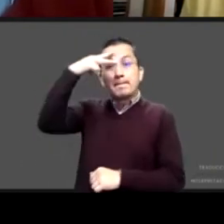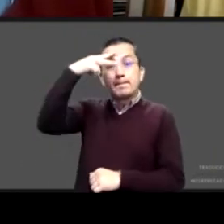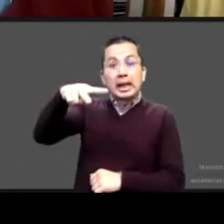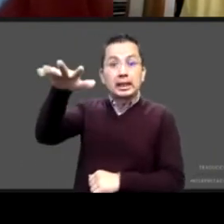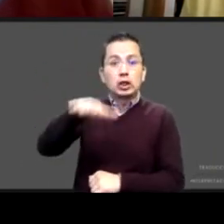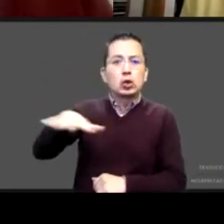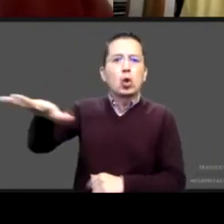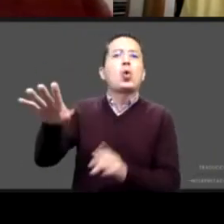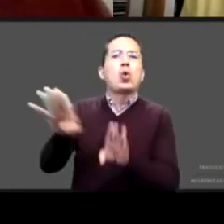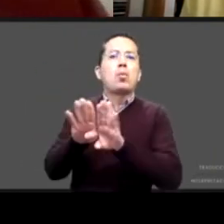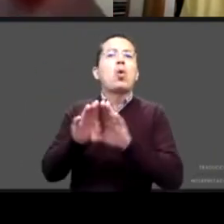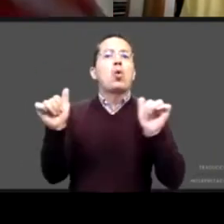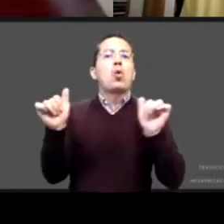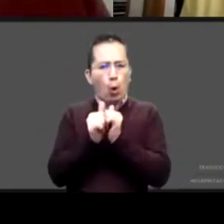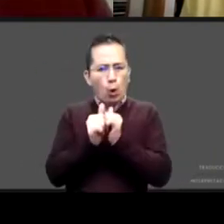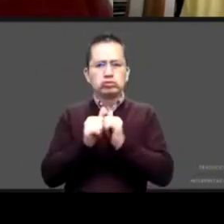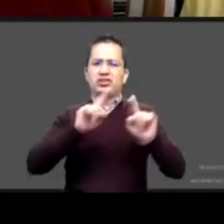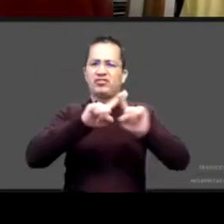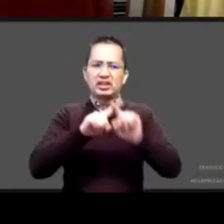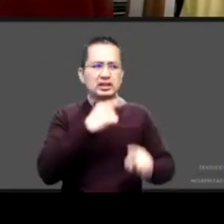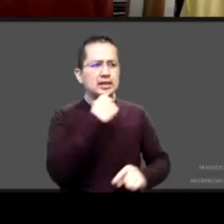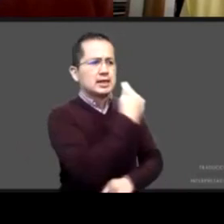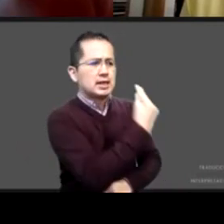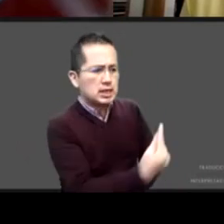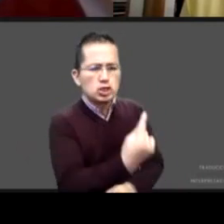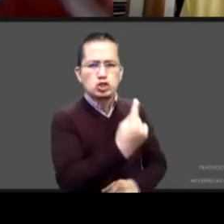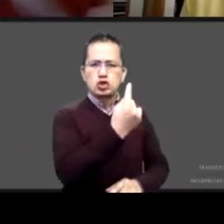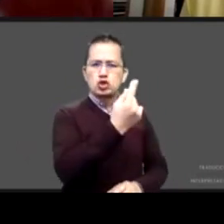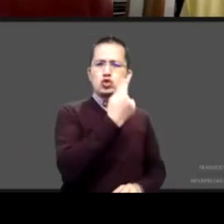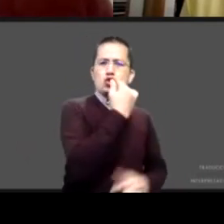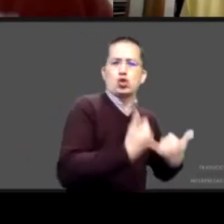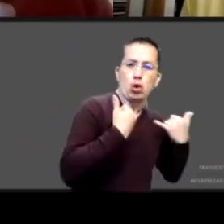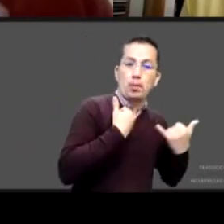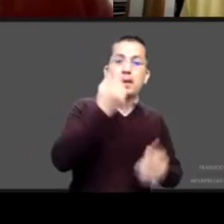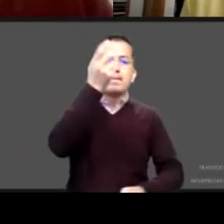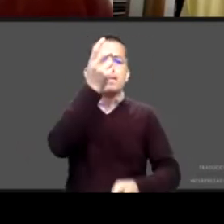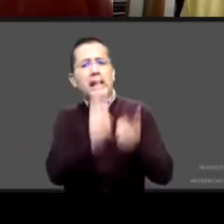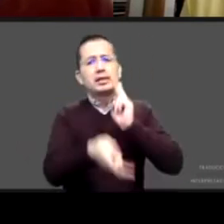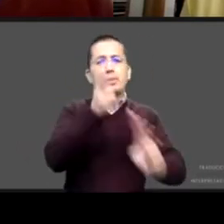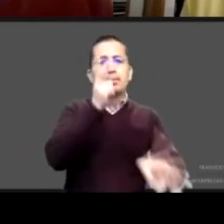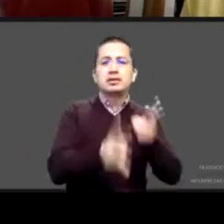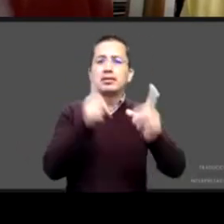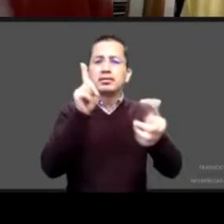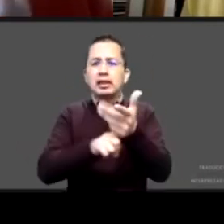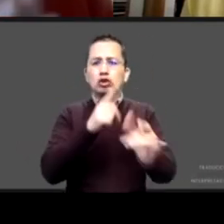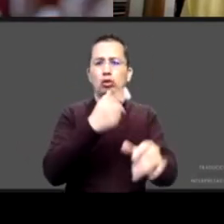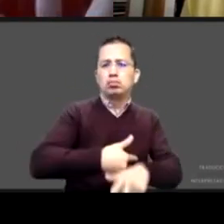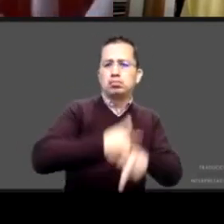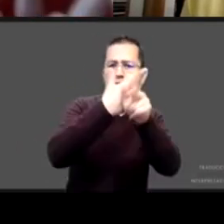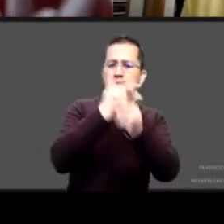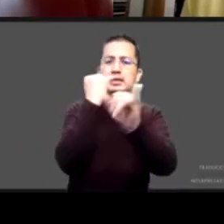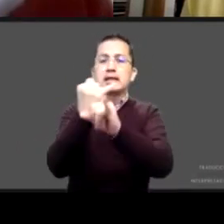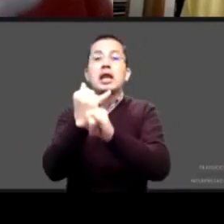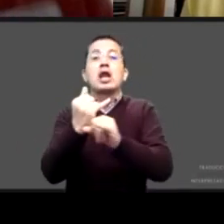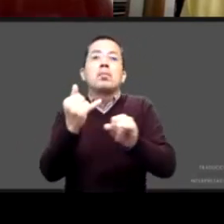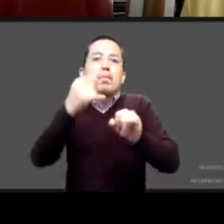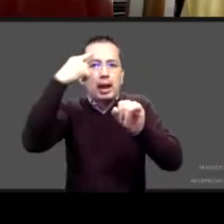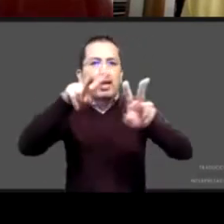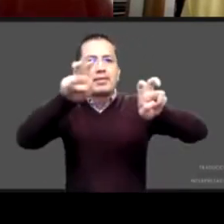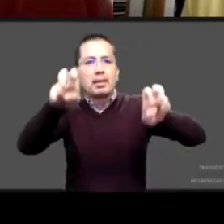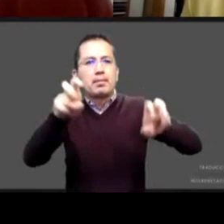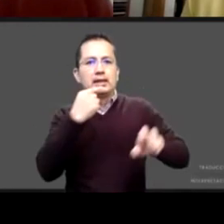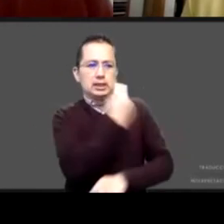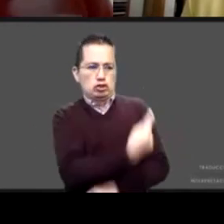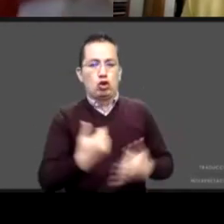infantil y adolescente, conversatorios donde, por ejemplo, el tema de la participación en entornos virtuales ha estado